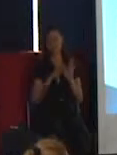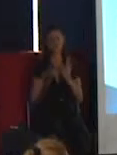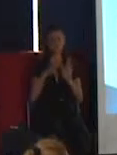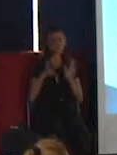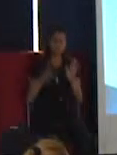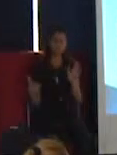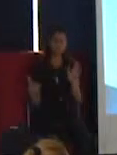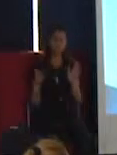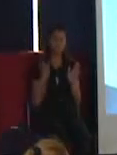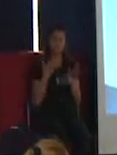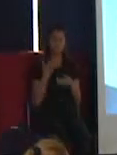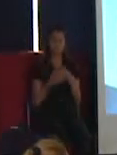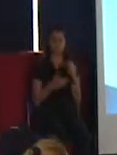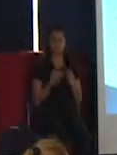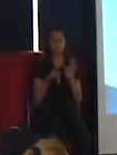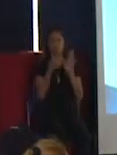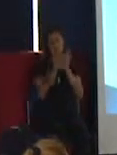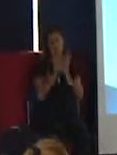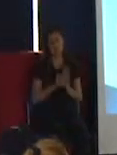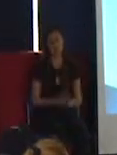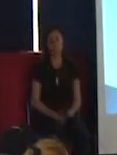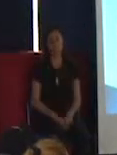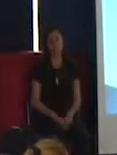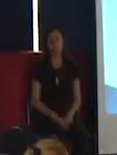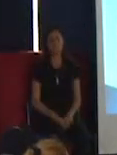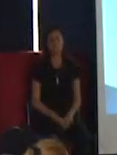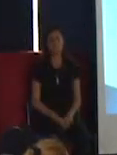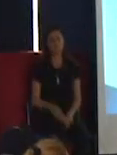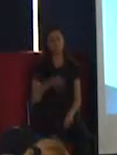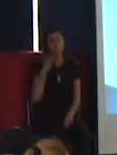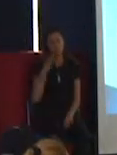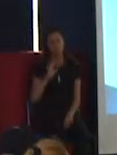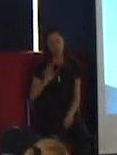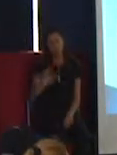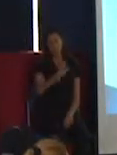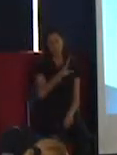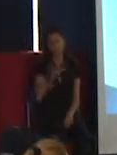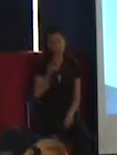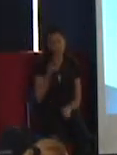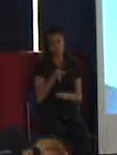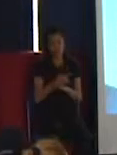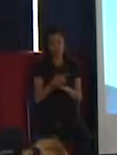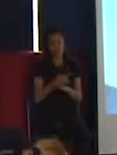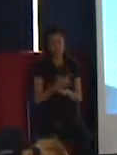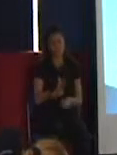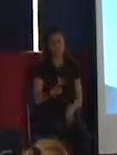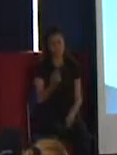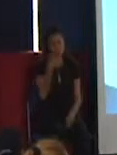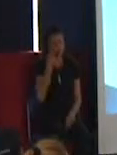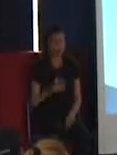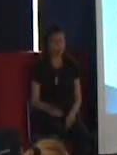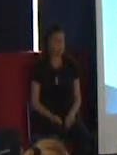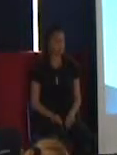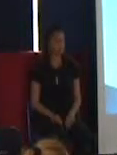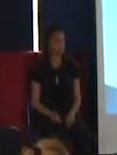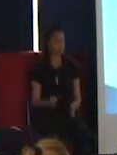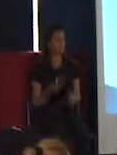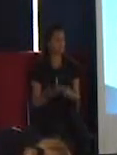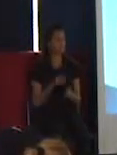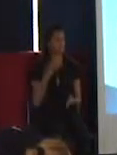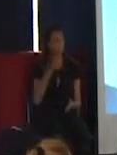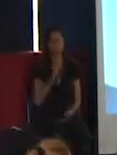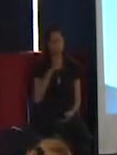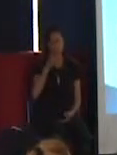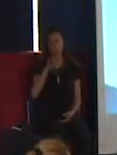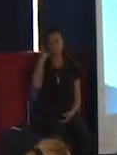constitucionales como legales, ¿sí? Que quizá ustedes no han hecho uso de ellos, ¿sí? Entonces debemos